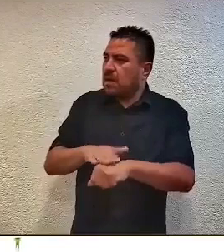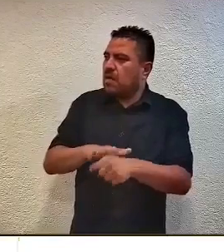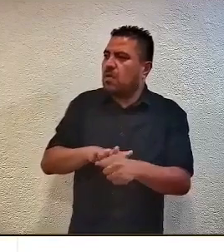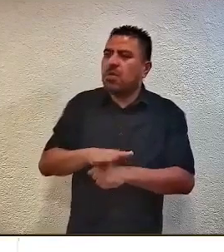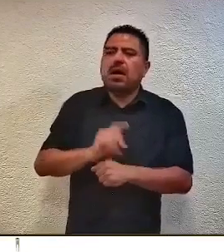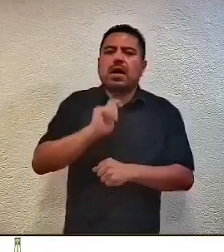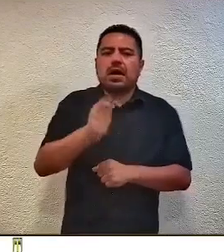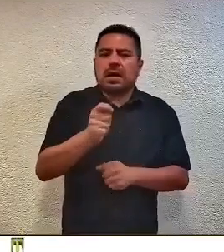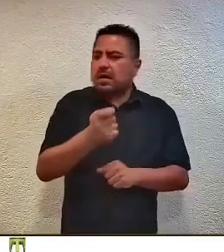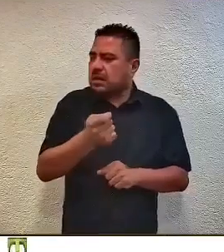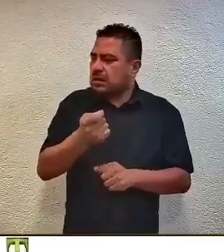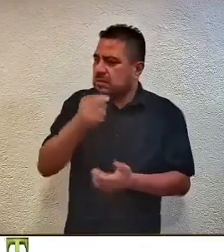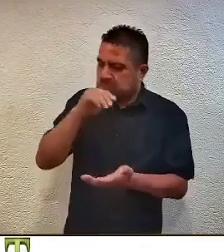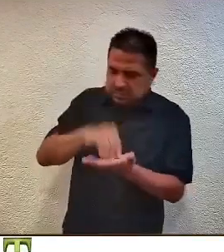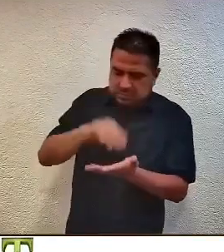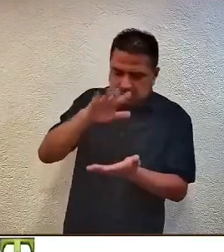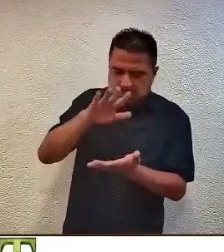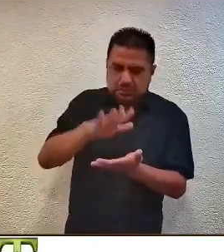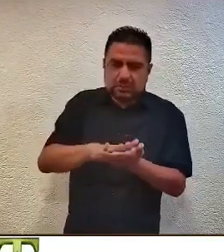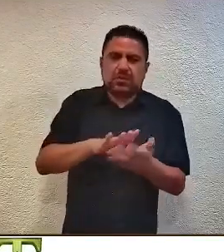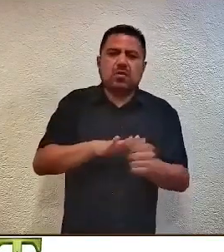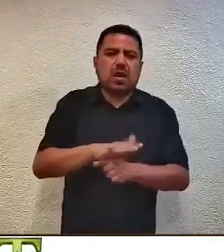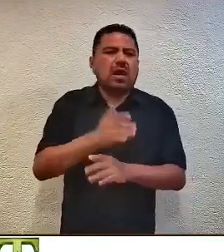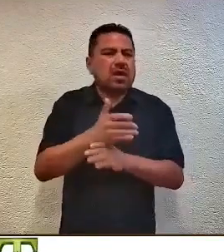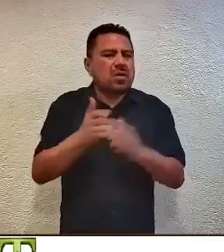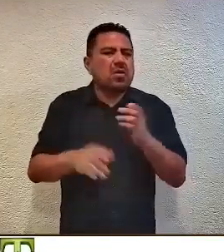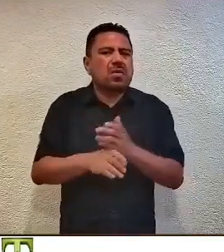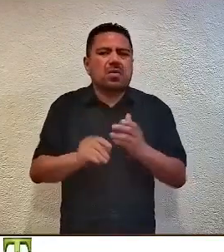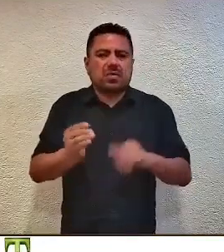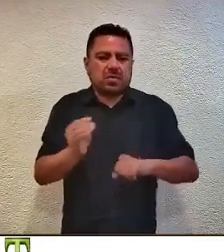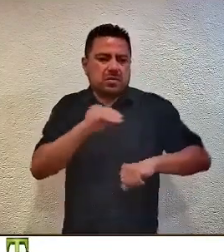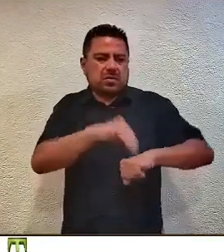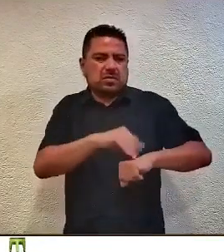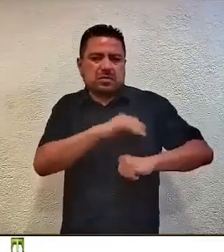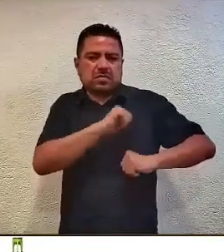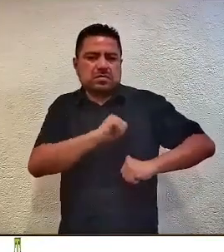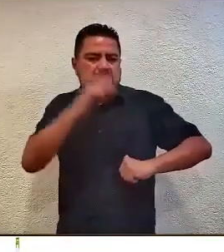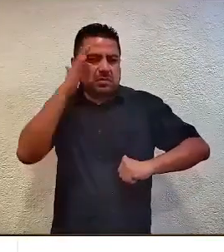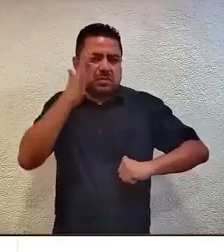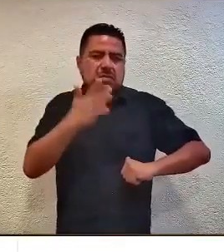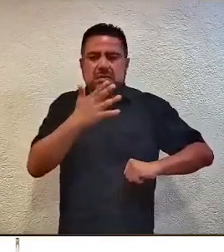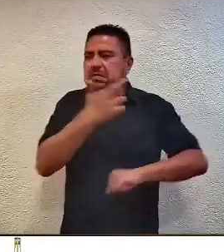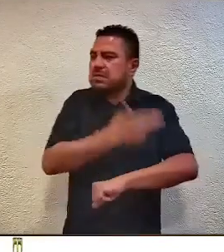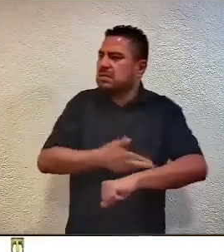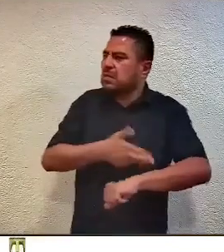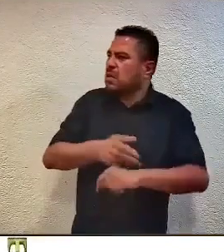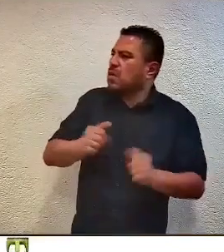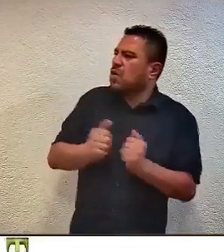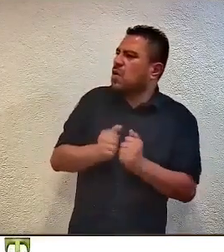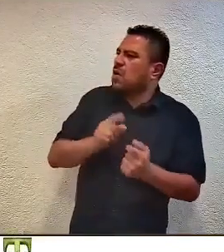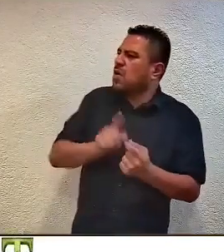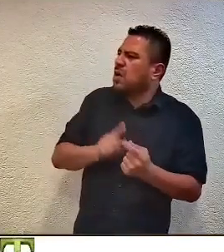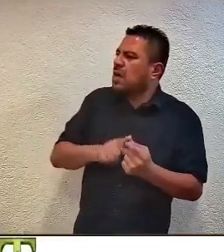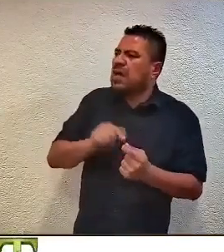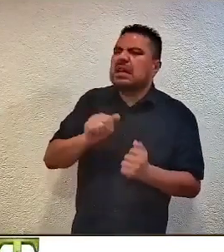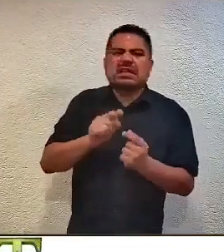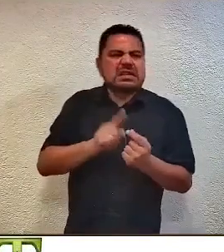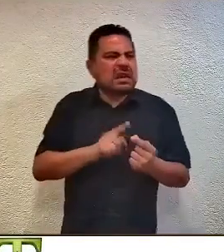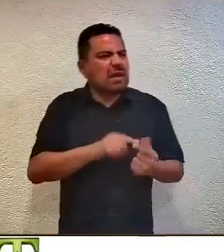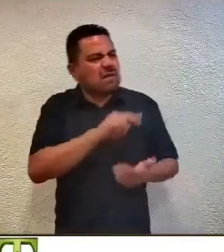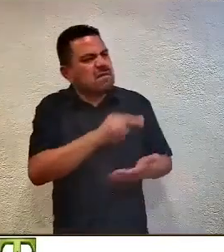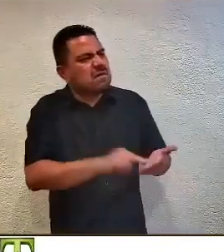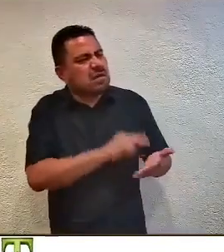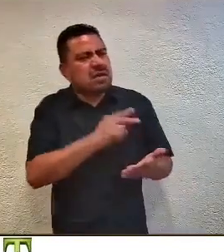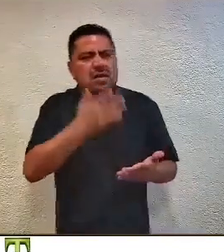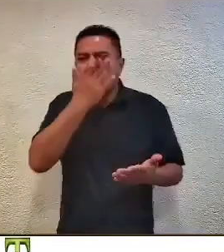hayan asentado las circunstancias en que se practicó la diligencia, con quién se realizó, quién firmó, y no